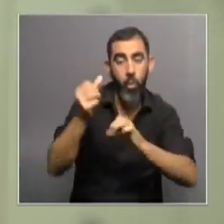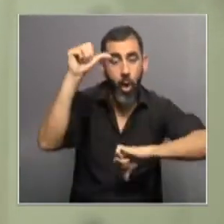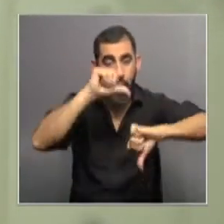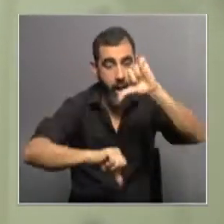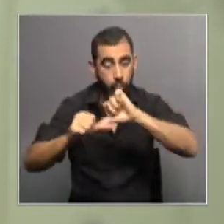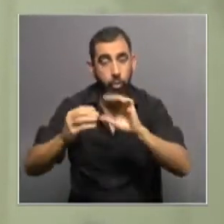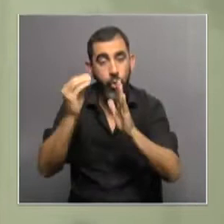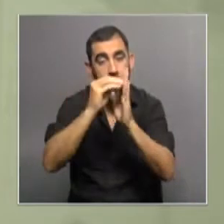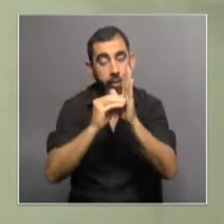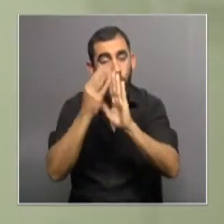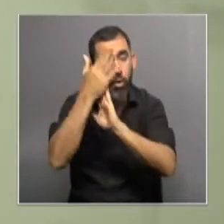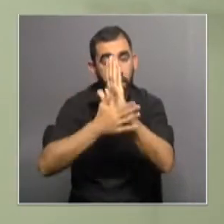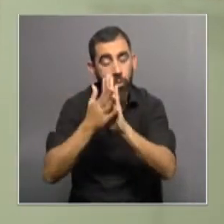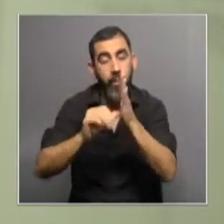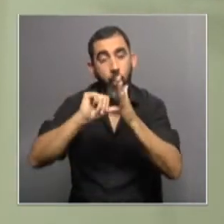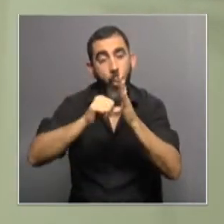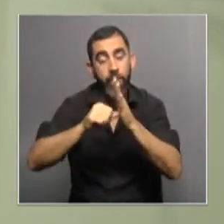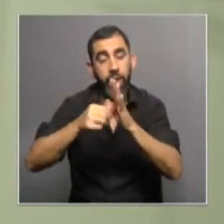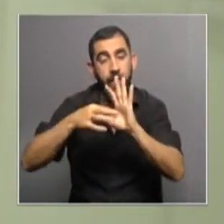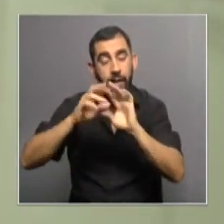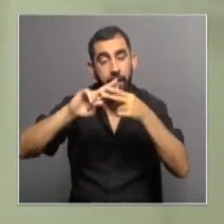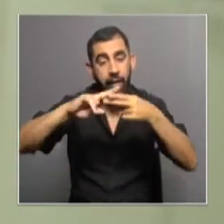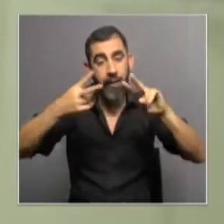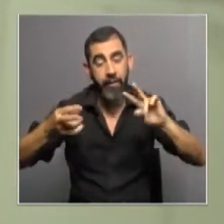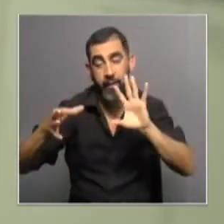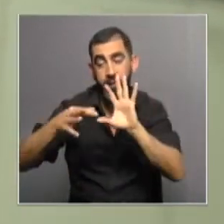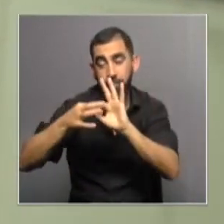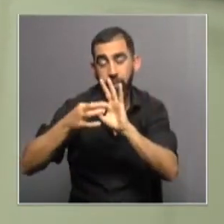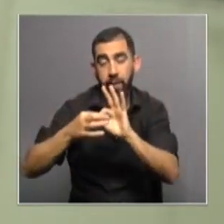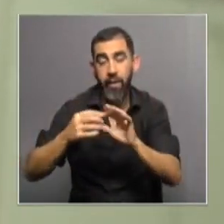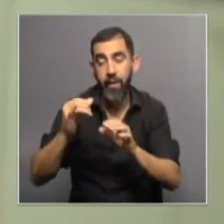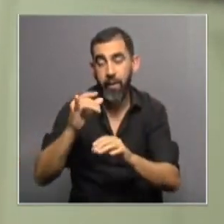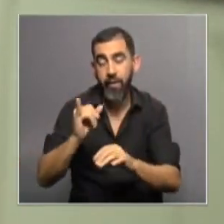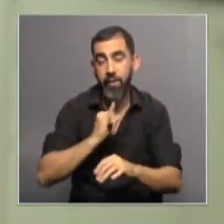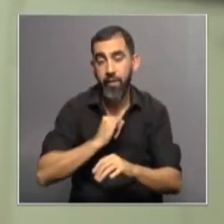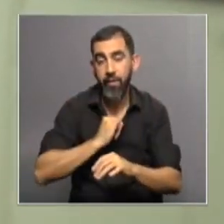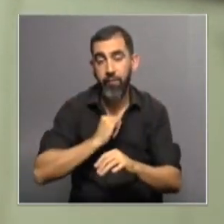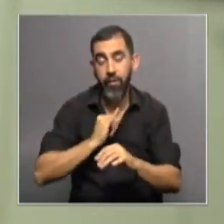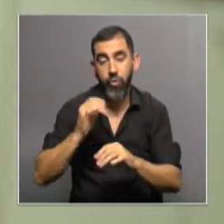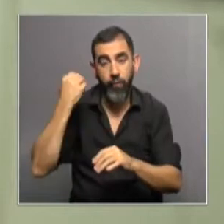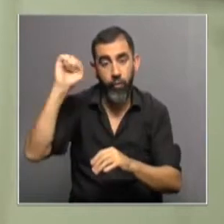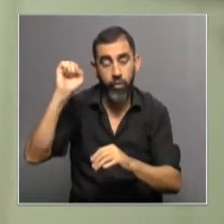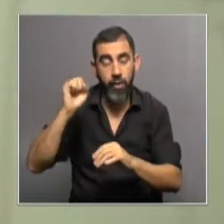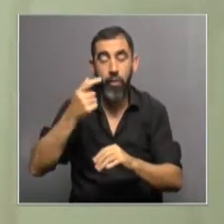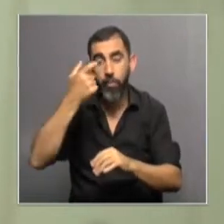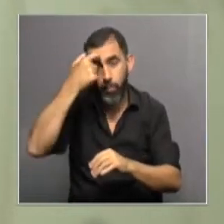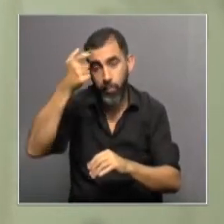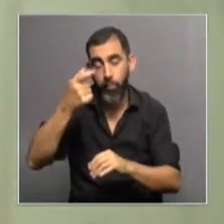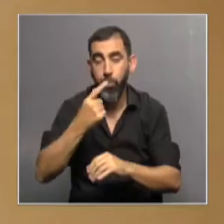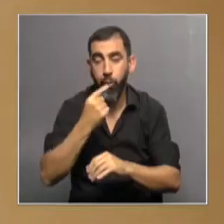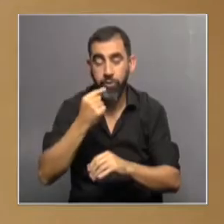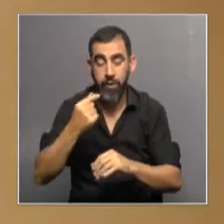registro nacional de huellas genéticas dependiente de la dirección de identificación criminal de la dirección nacional de policía científica